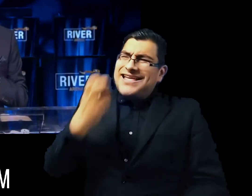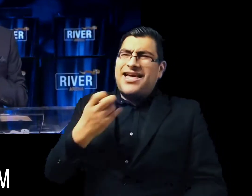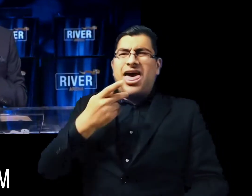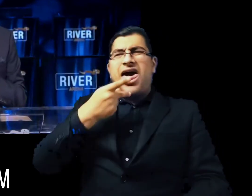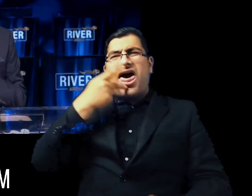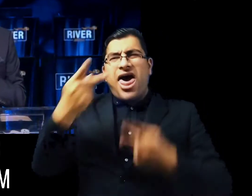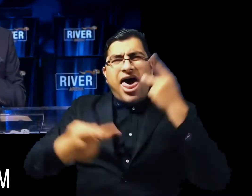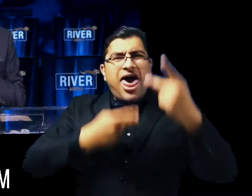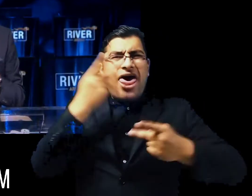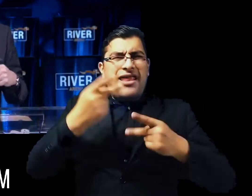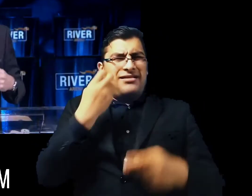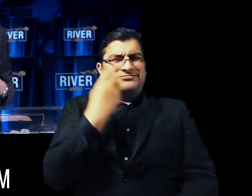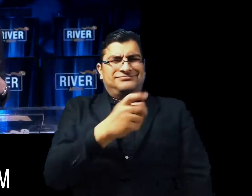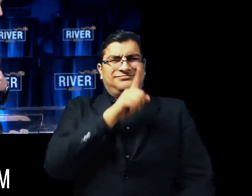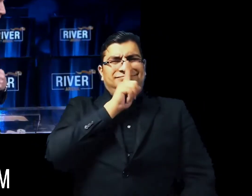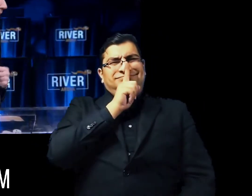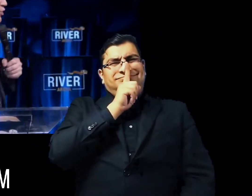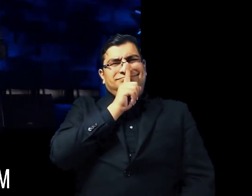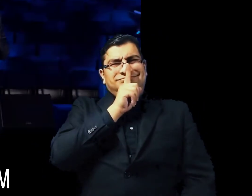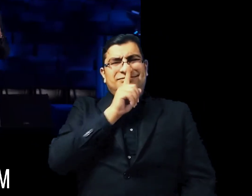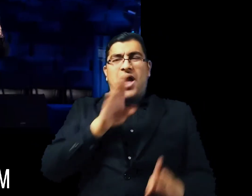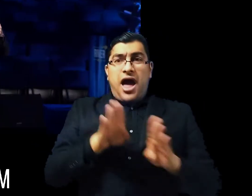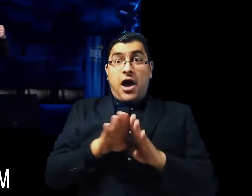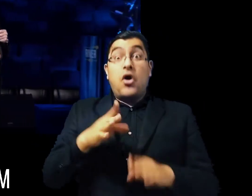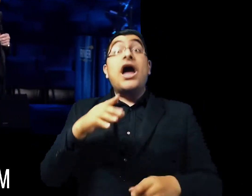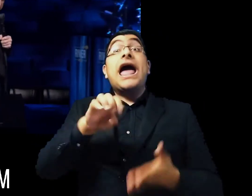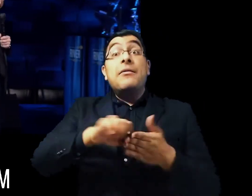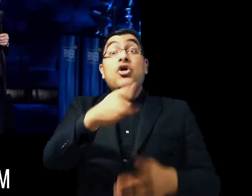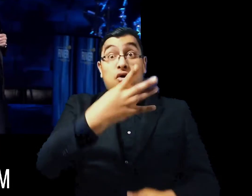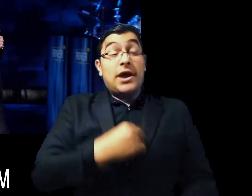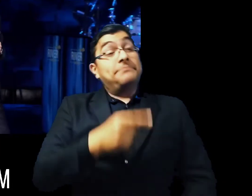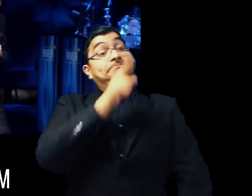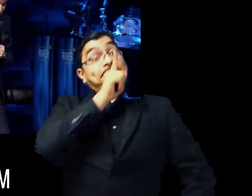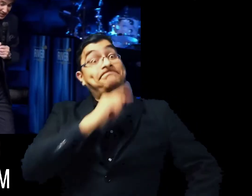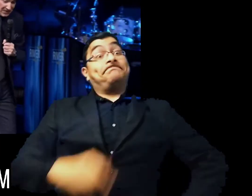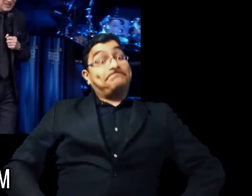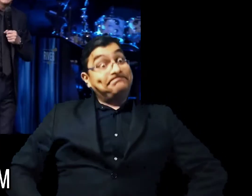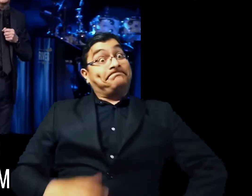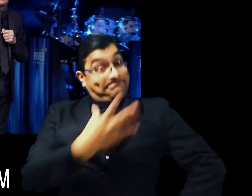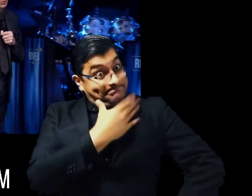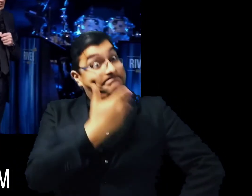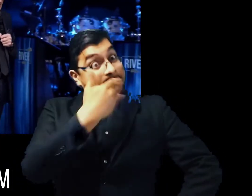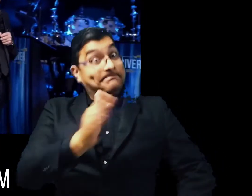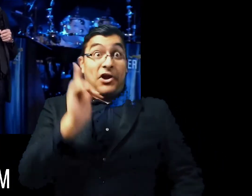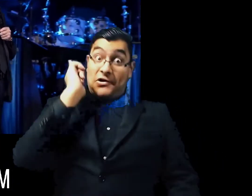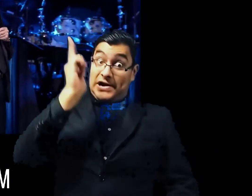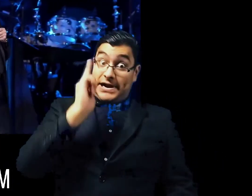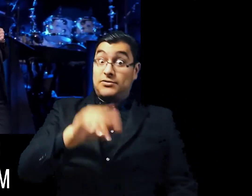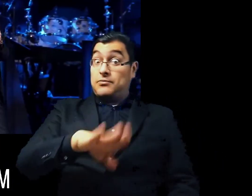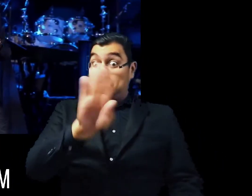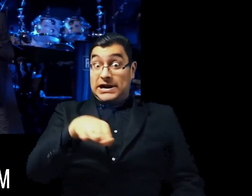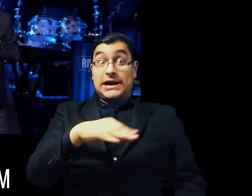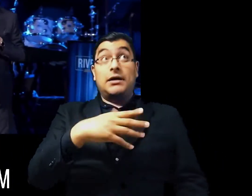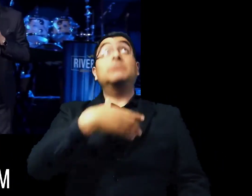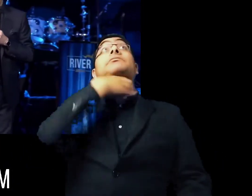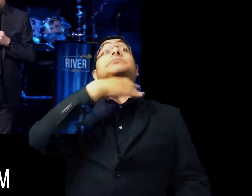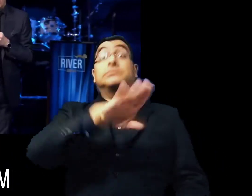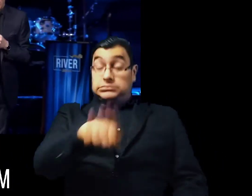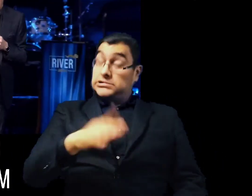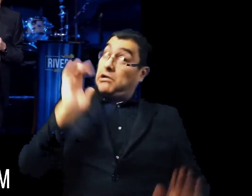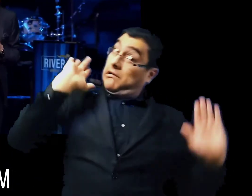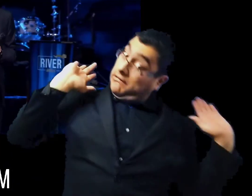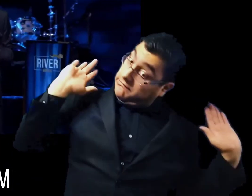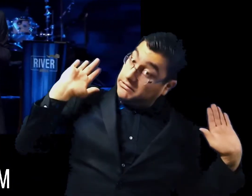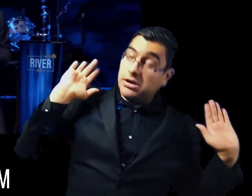de comentarios. Es como que tengas un hijo y yo te diga, qué lindo nene, ¿eh? Espero que no se te muera ahogado.